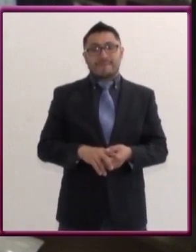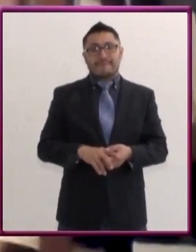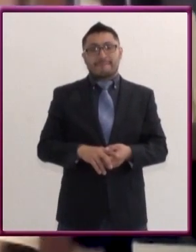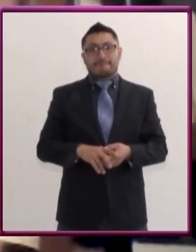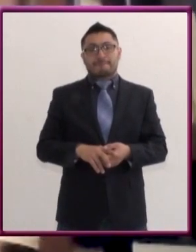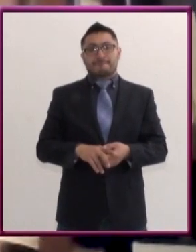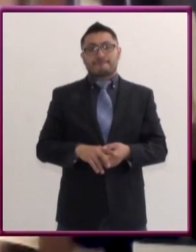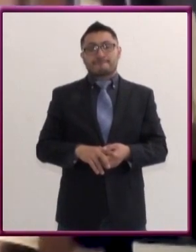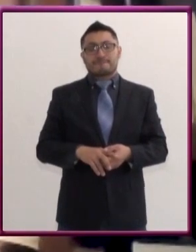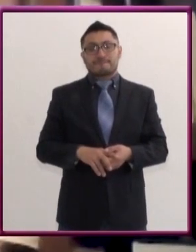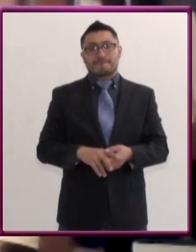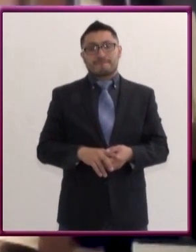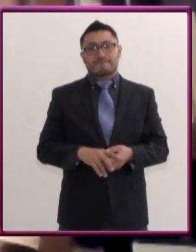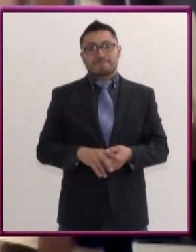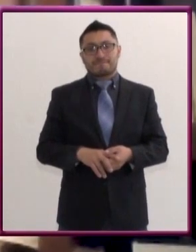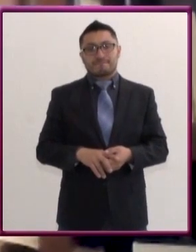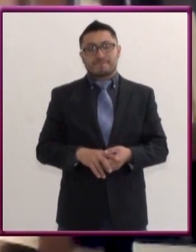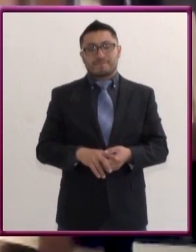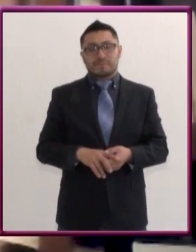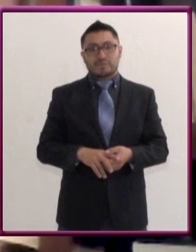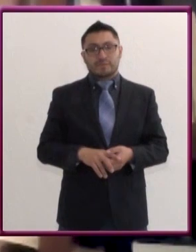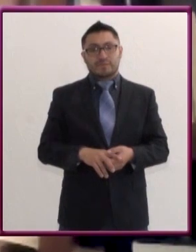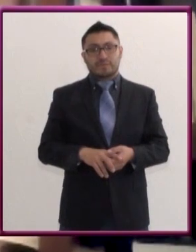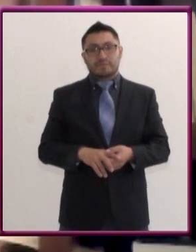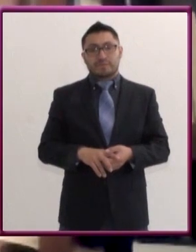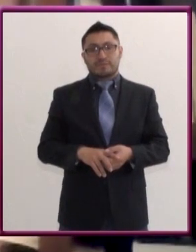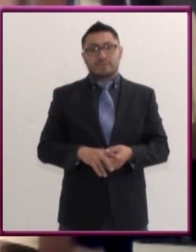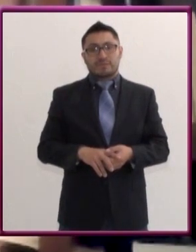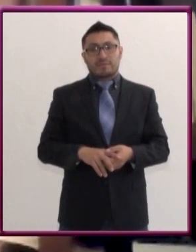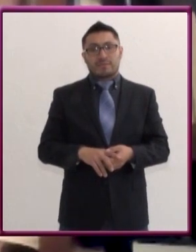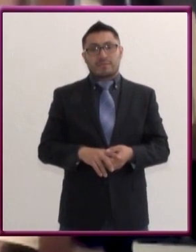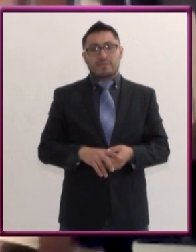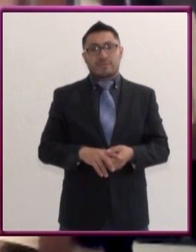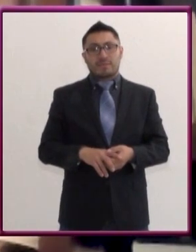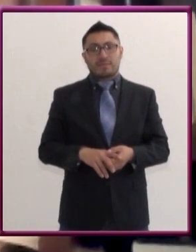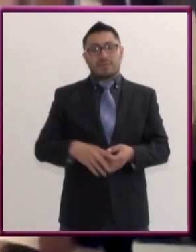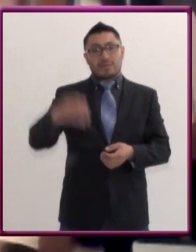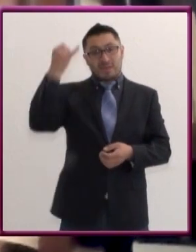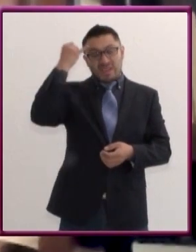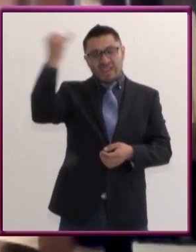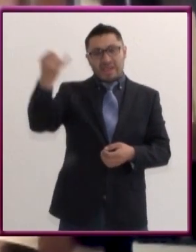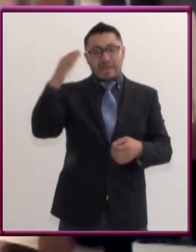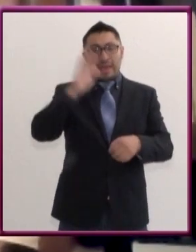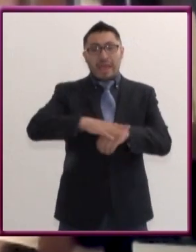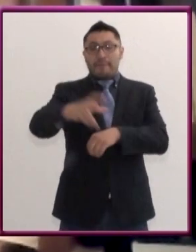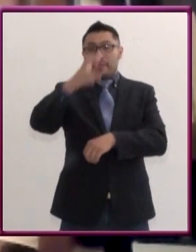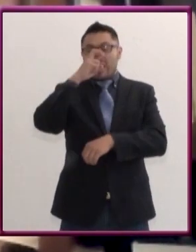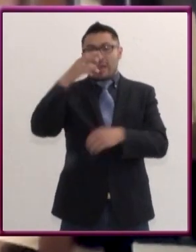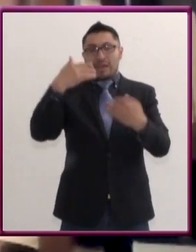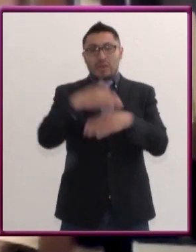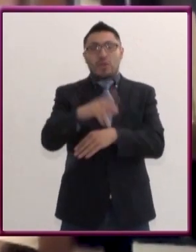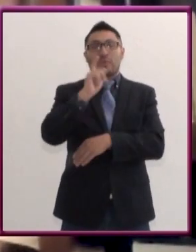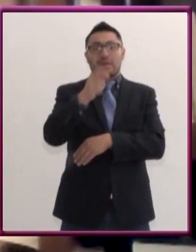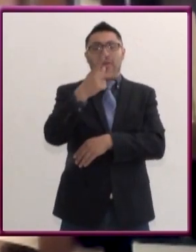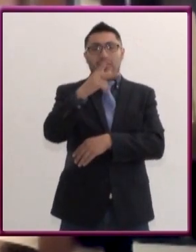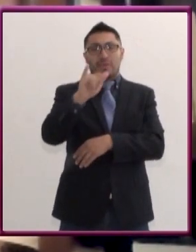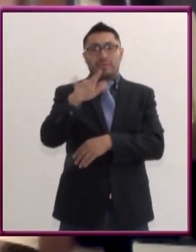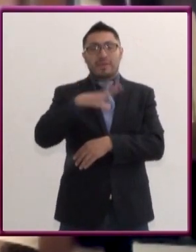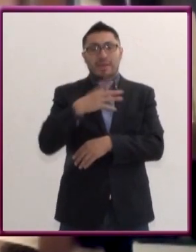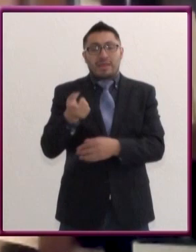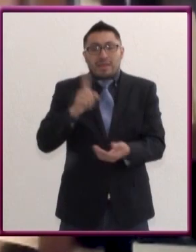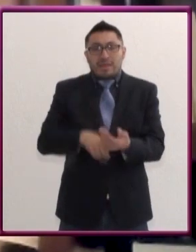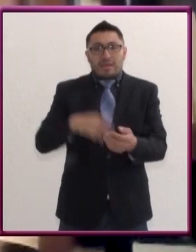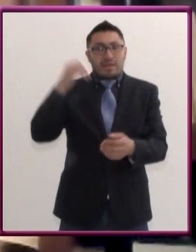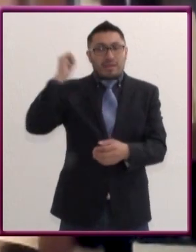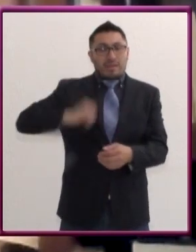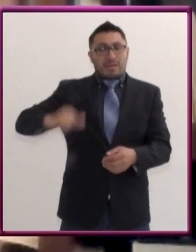concepción ya más rigurosa de lo que es pi aparece en